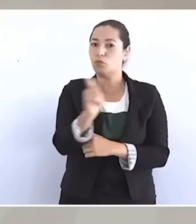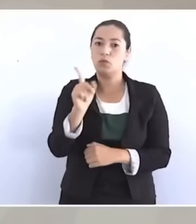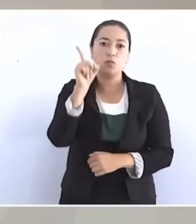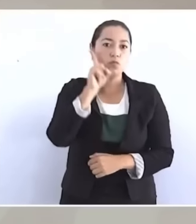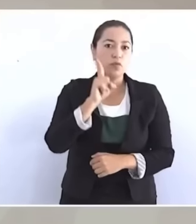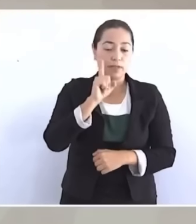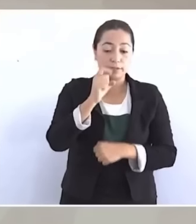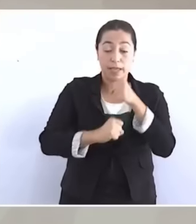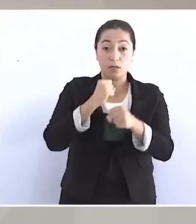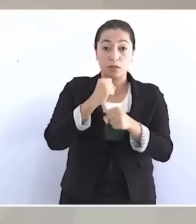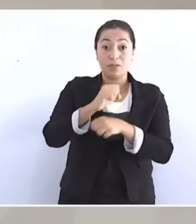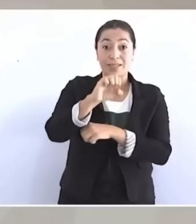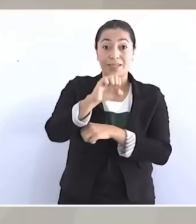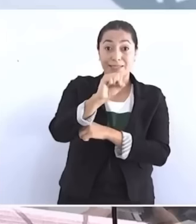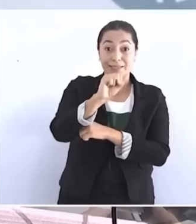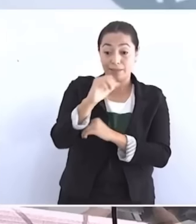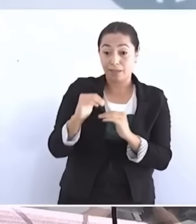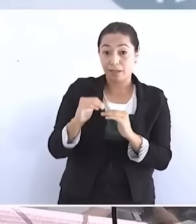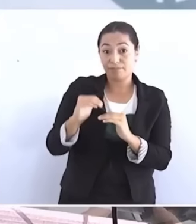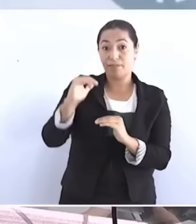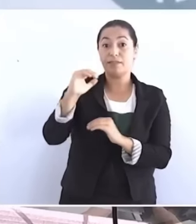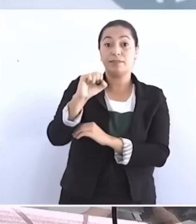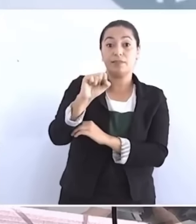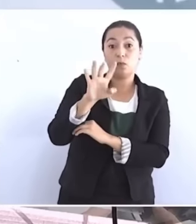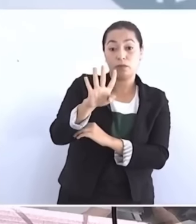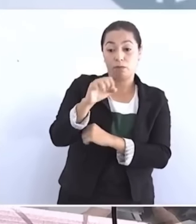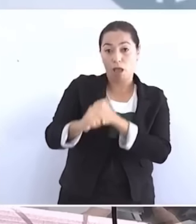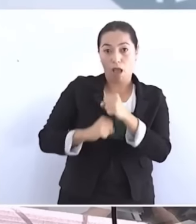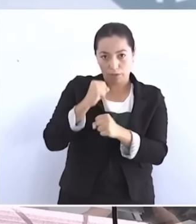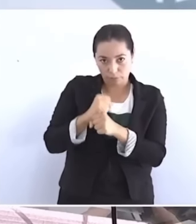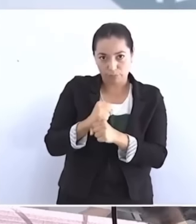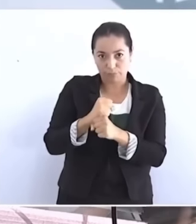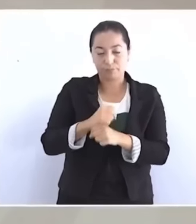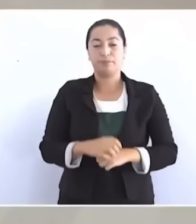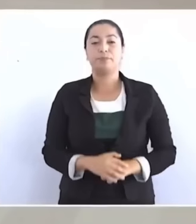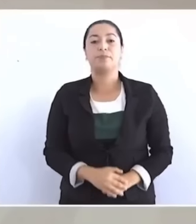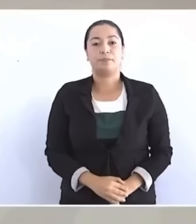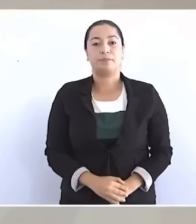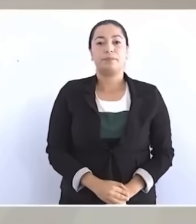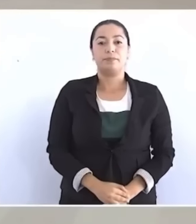de 60 a 64 años de edad.